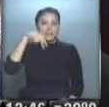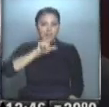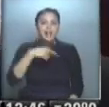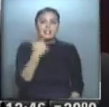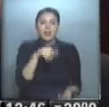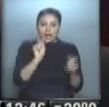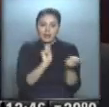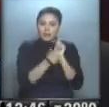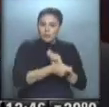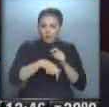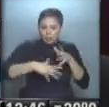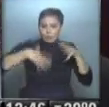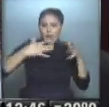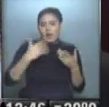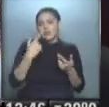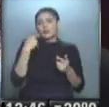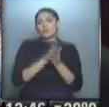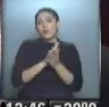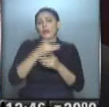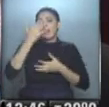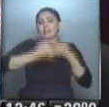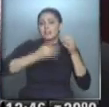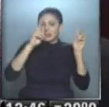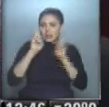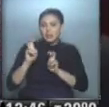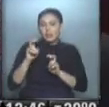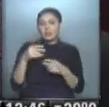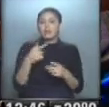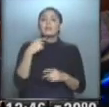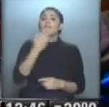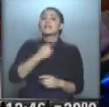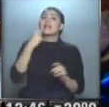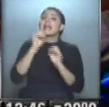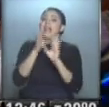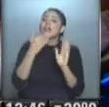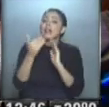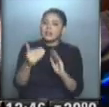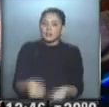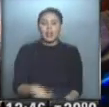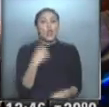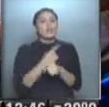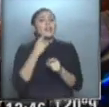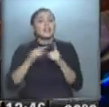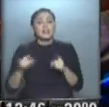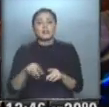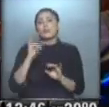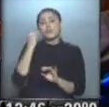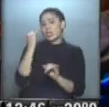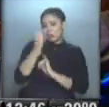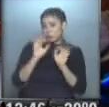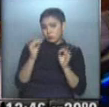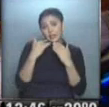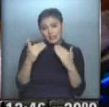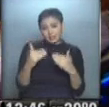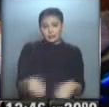actuaciones administrativas, de litigios judiciales. Entonces digo, claro, gracias. No se puede plantear directamente. No, pero lo he explicado, gracias.